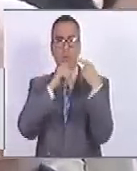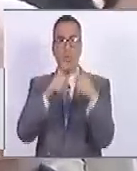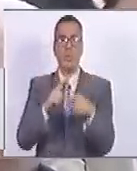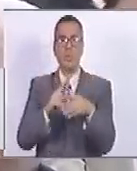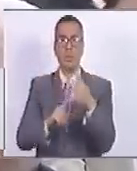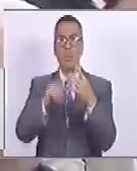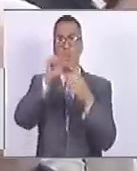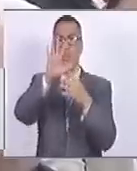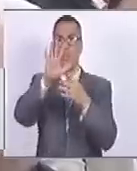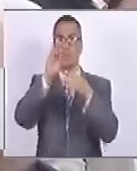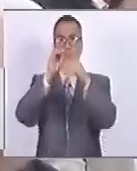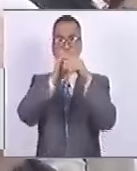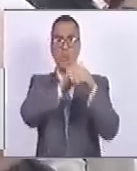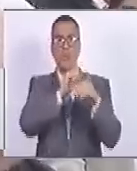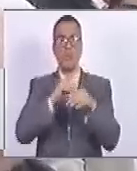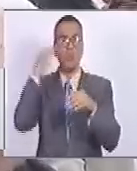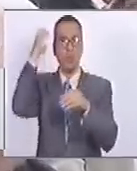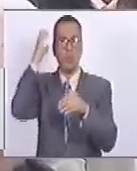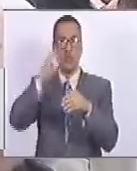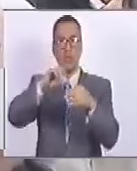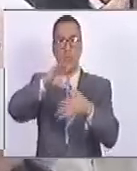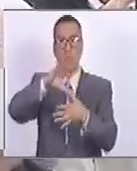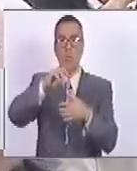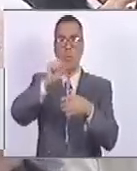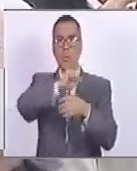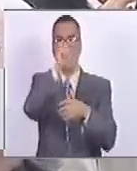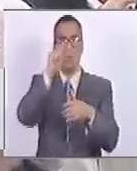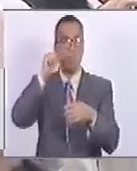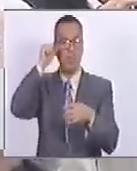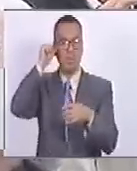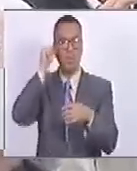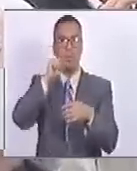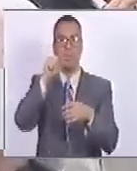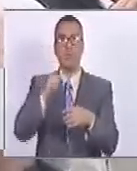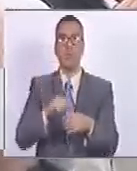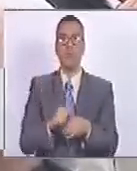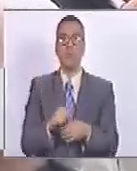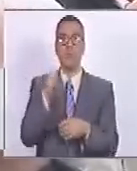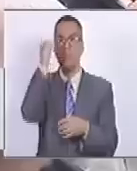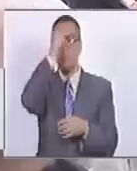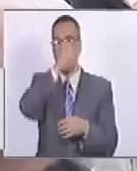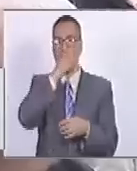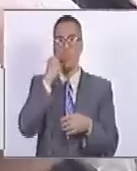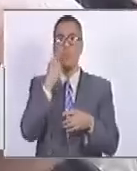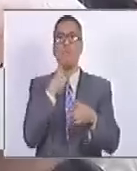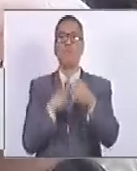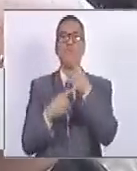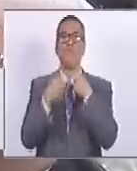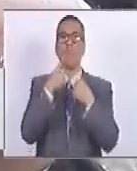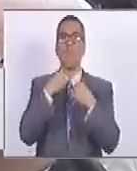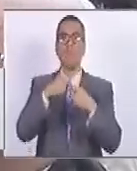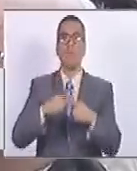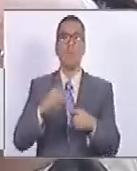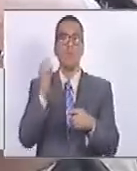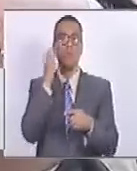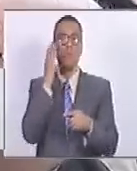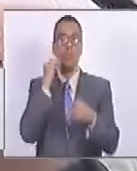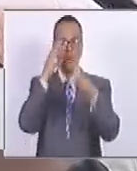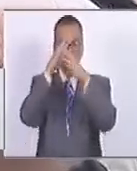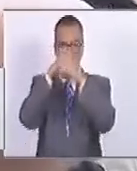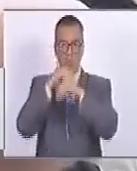cinco continentes: Europa, América, Asia, Oceanía y África. Y los colores, bueno, el azul